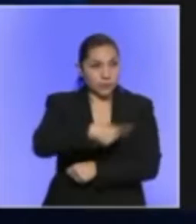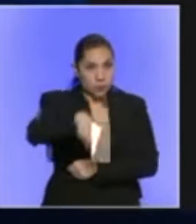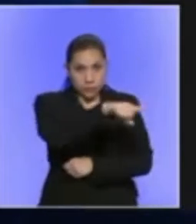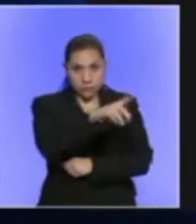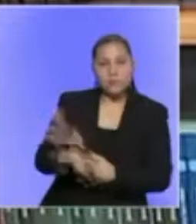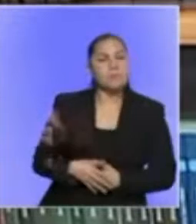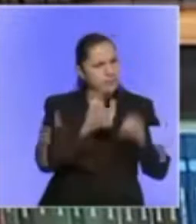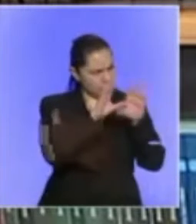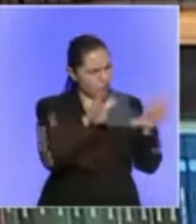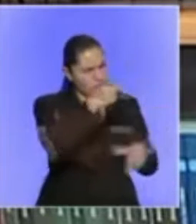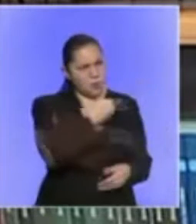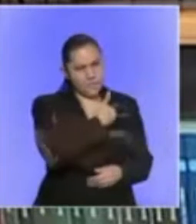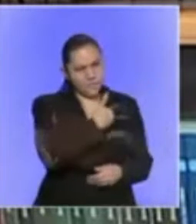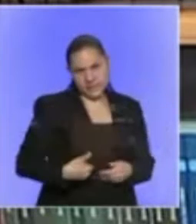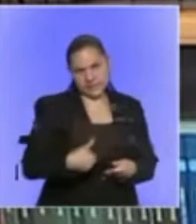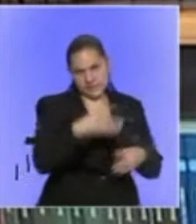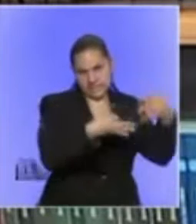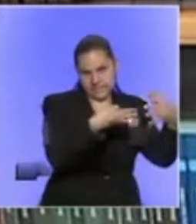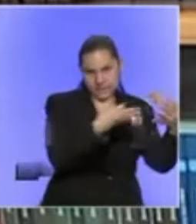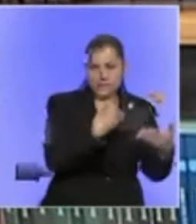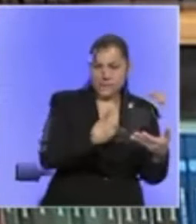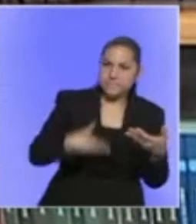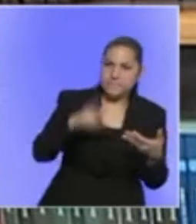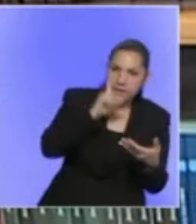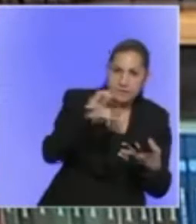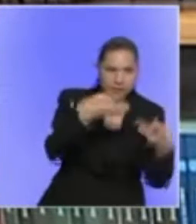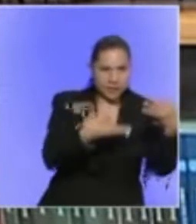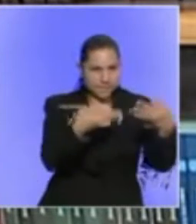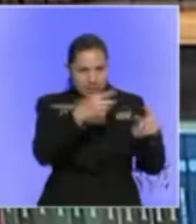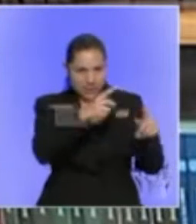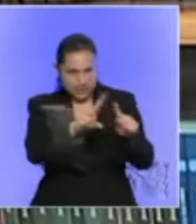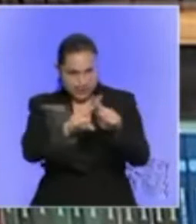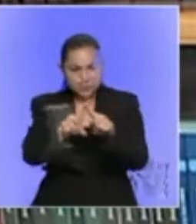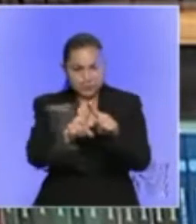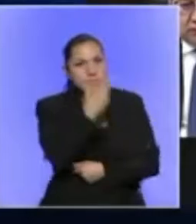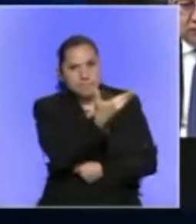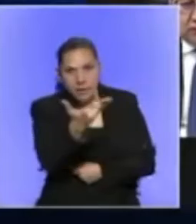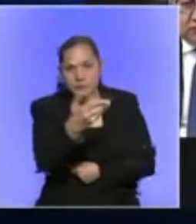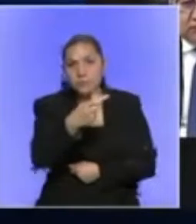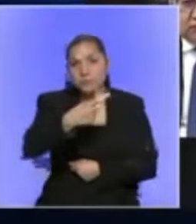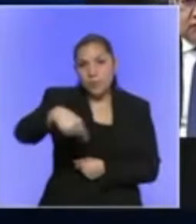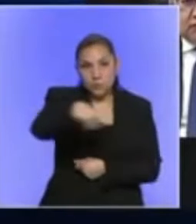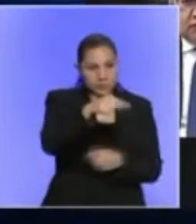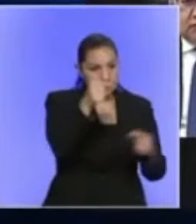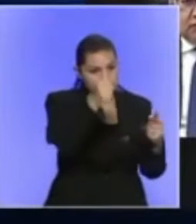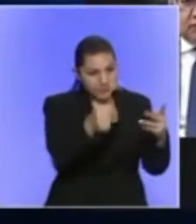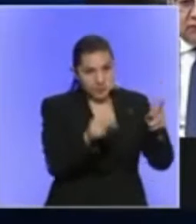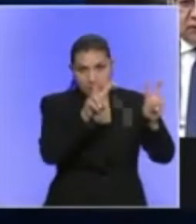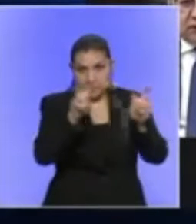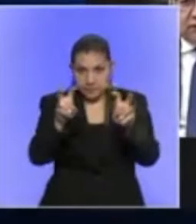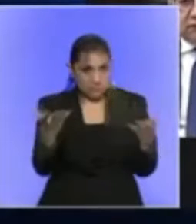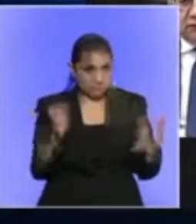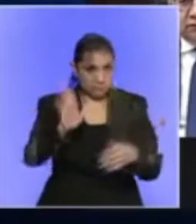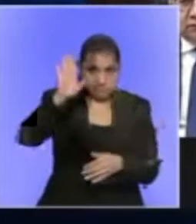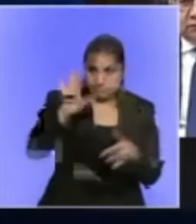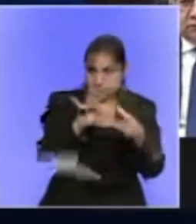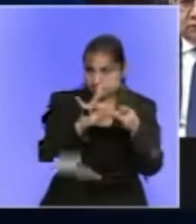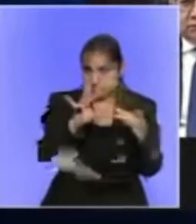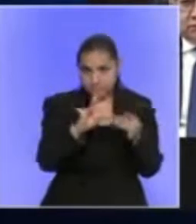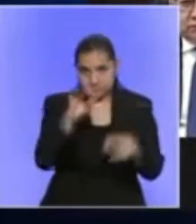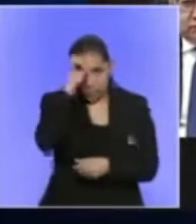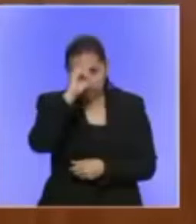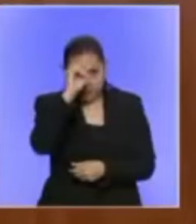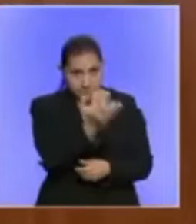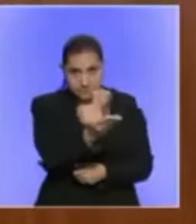de votación deberá suspenderse la difusión en los medios de comunicación de toda propaganda gubernamental de cualquier orden de gobierno